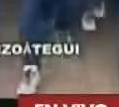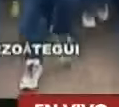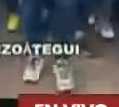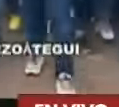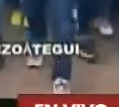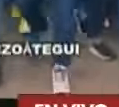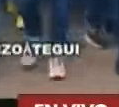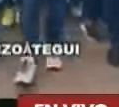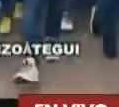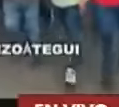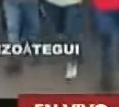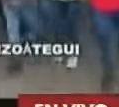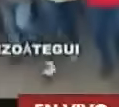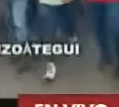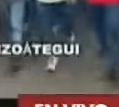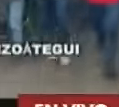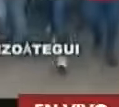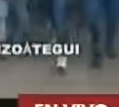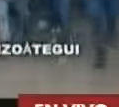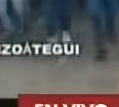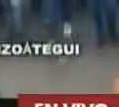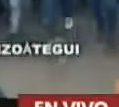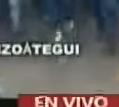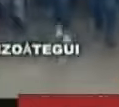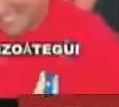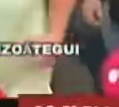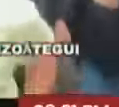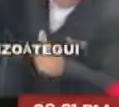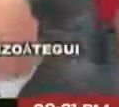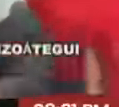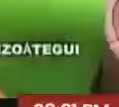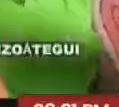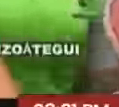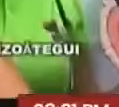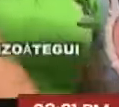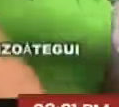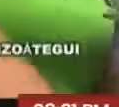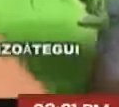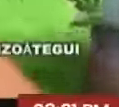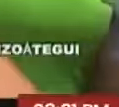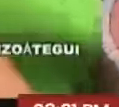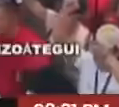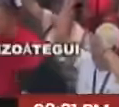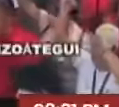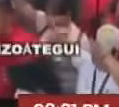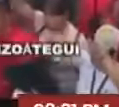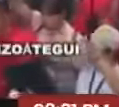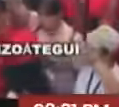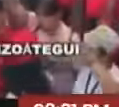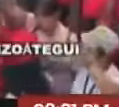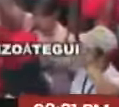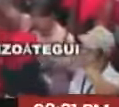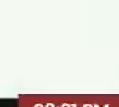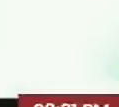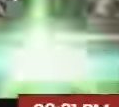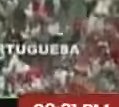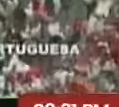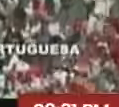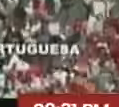Yo defiendo a Venezuela, el mejor país. Más nunca seremos colonia de nadie, somos pueblo libre y